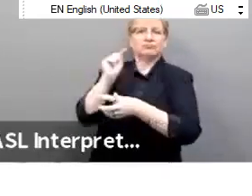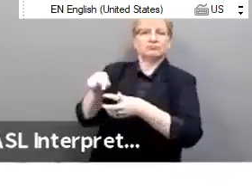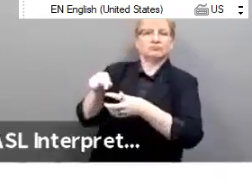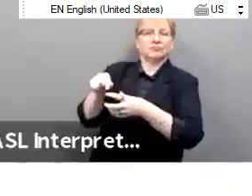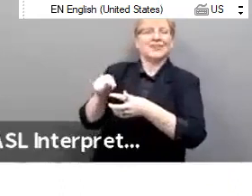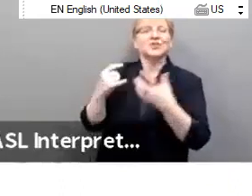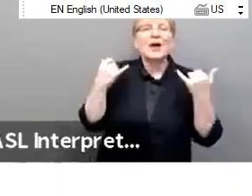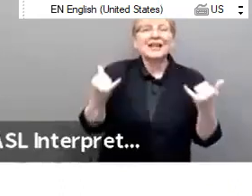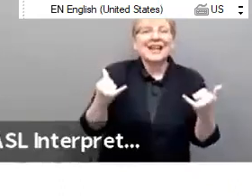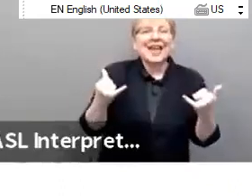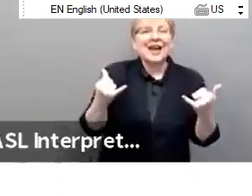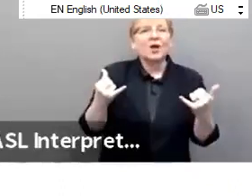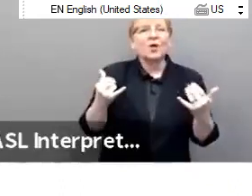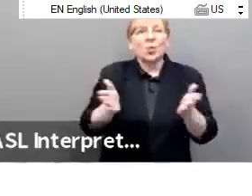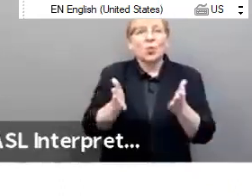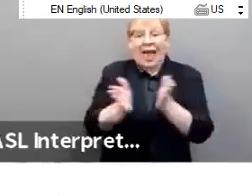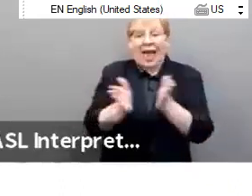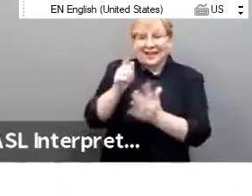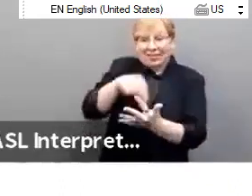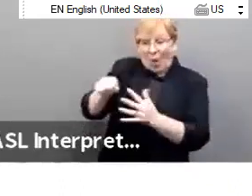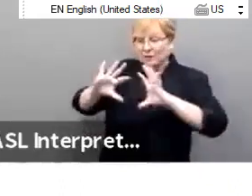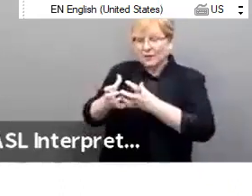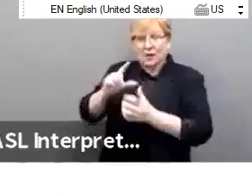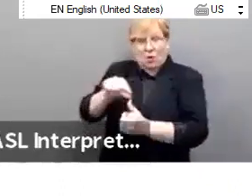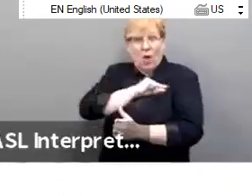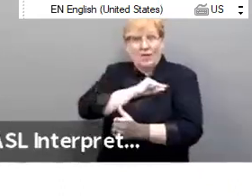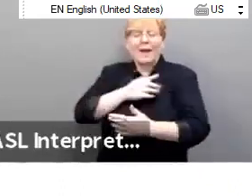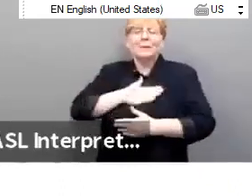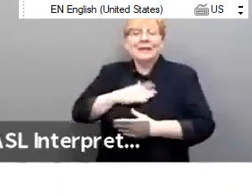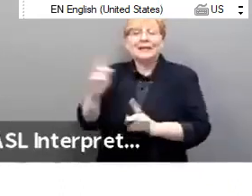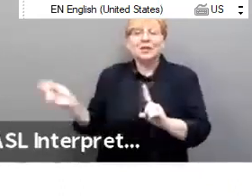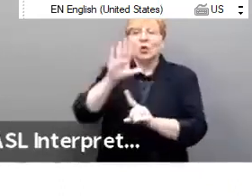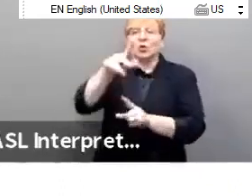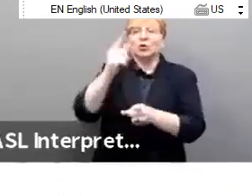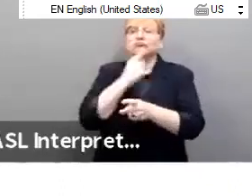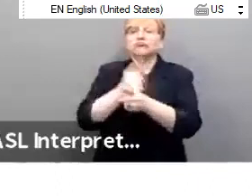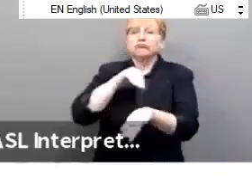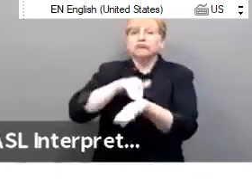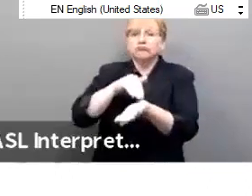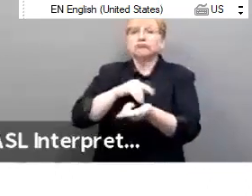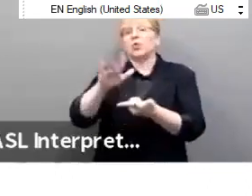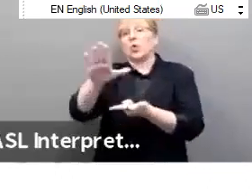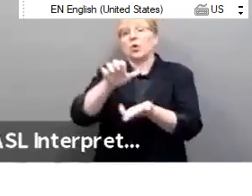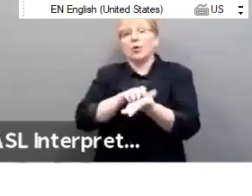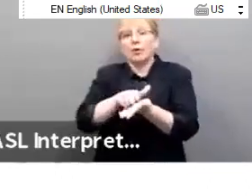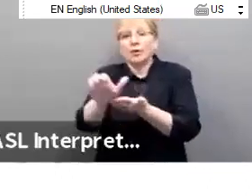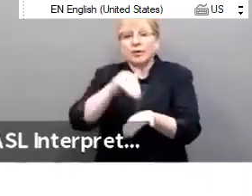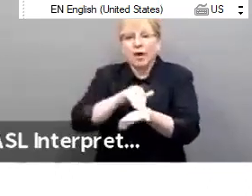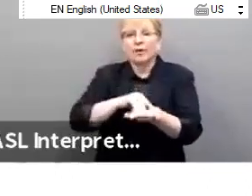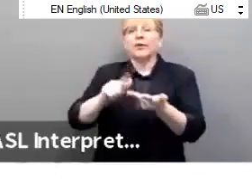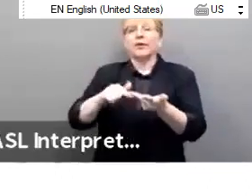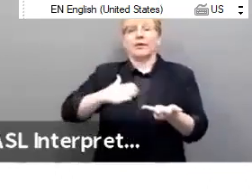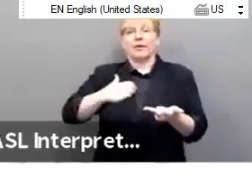que tienen enfermedades inmunológicas, especialmente los que están tomando medicamentos muy fuertes, esas son las personas